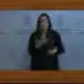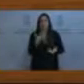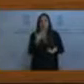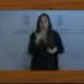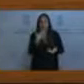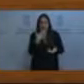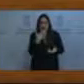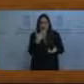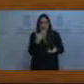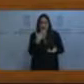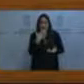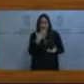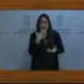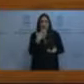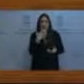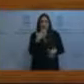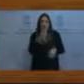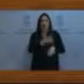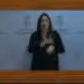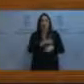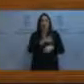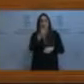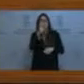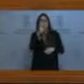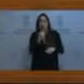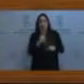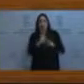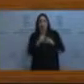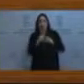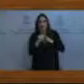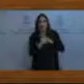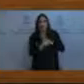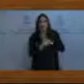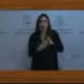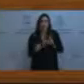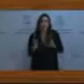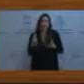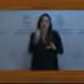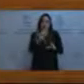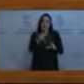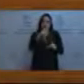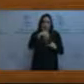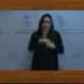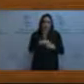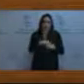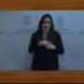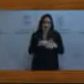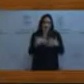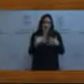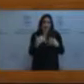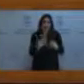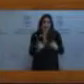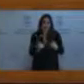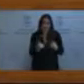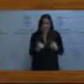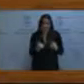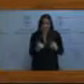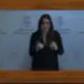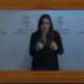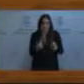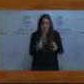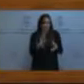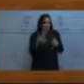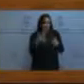simplemente incluyendo la podología en la cartera básica complementaria, luego hablaremos de eso, de salud,